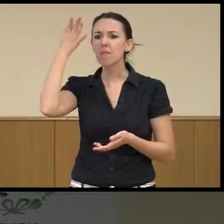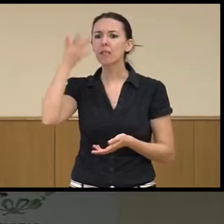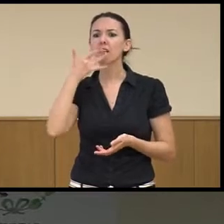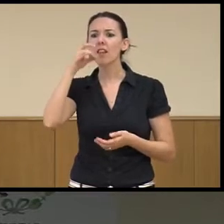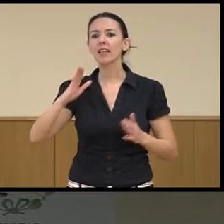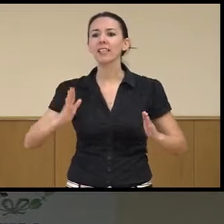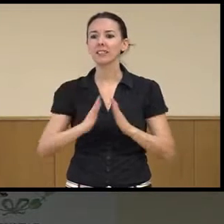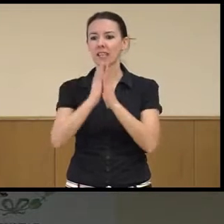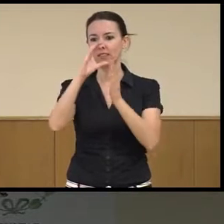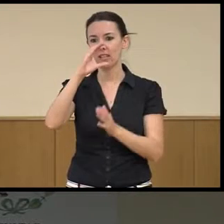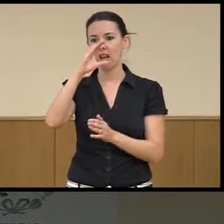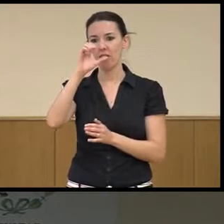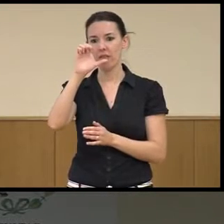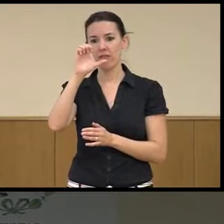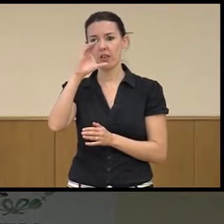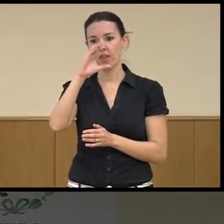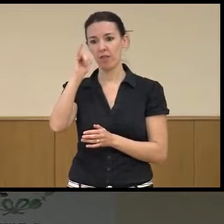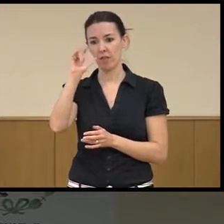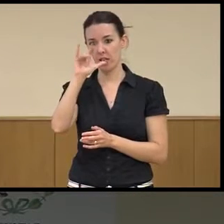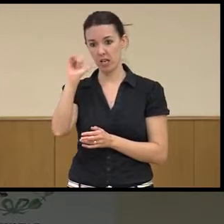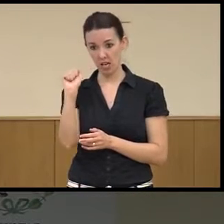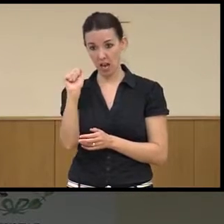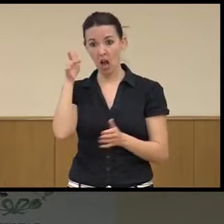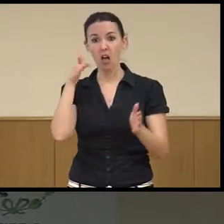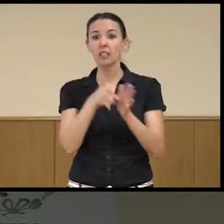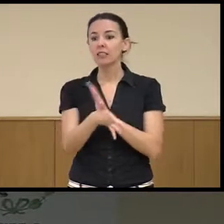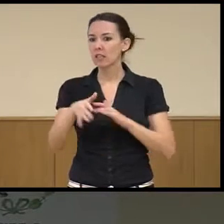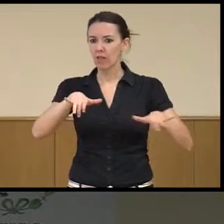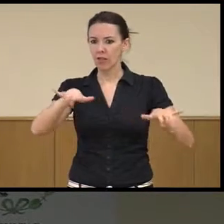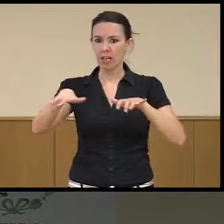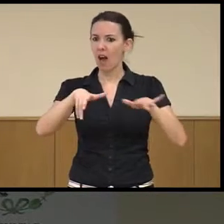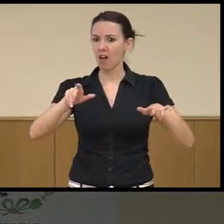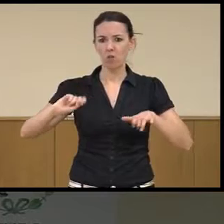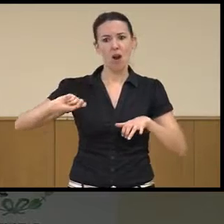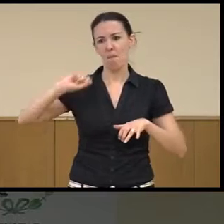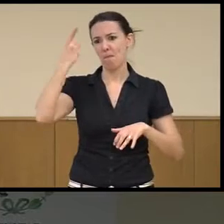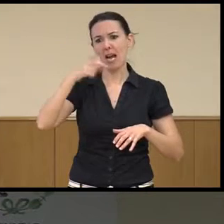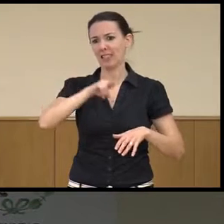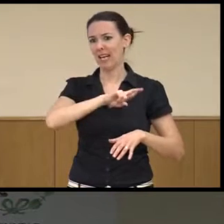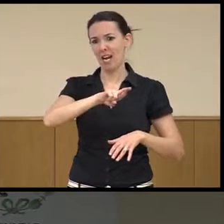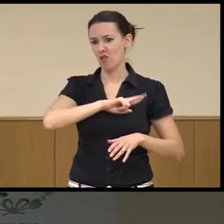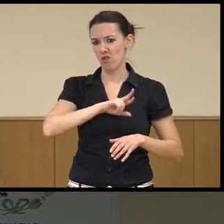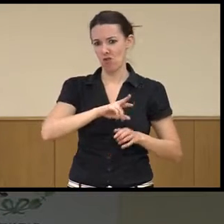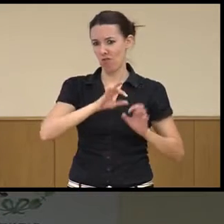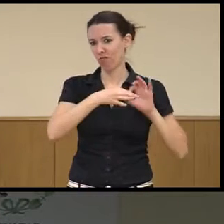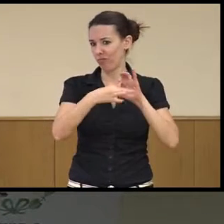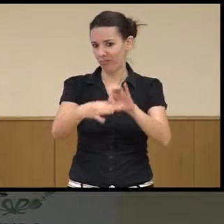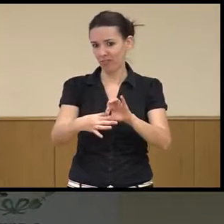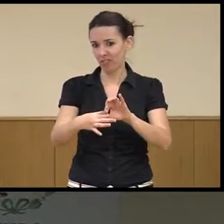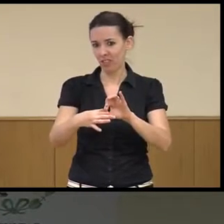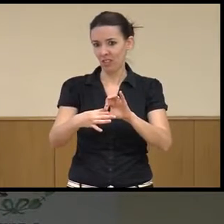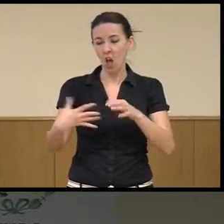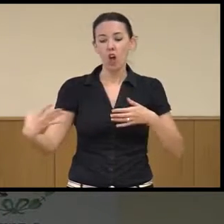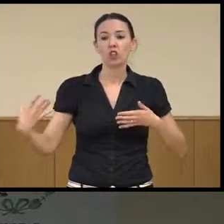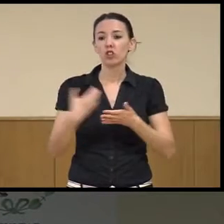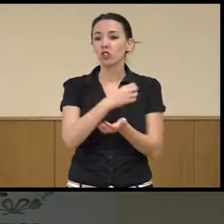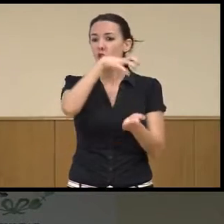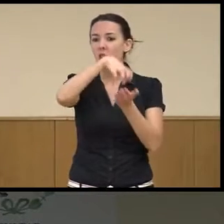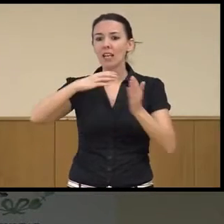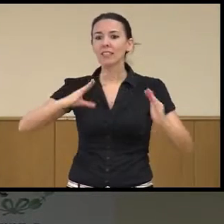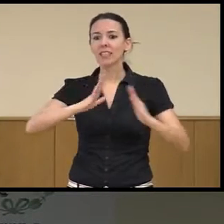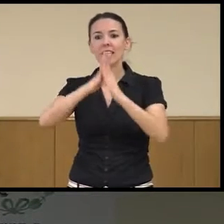Santa Cecilia es sin duda el instrumento eclesiástico por excelencia. Estaba presente en todos los templos